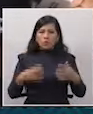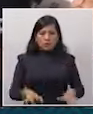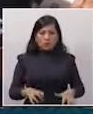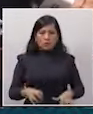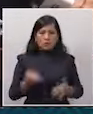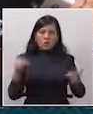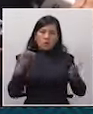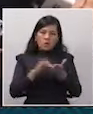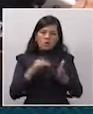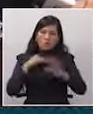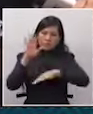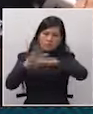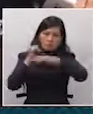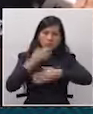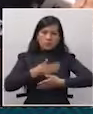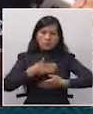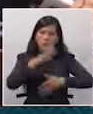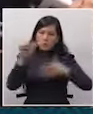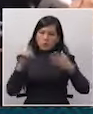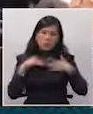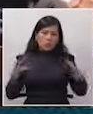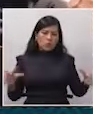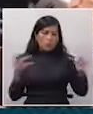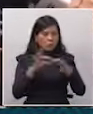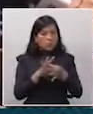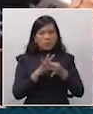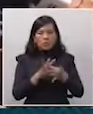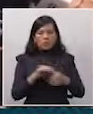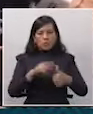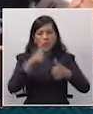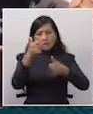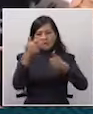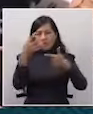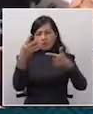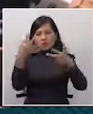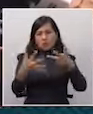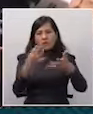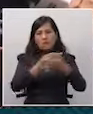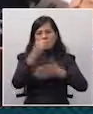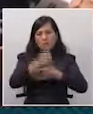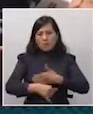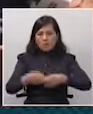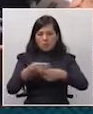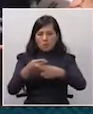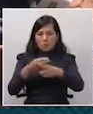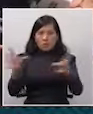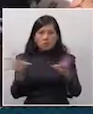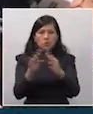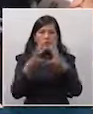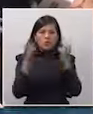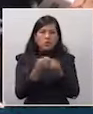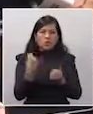tanto, convocamos la unidad de militancia que está convocado 3, 4, 5 de mayo de este año. Entonces, yo creo que va a